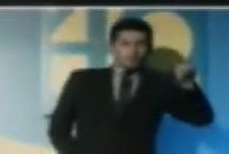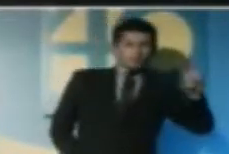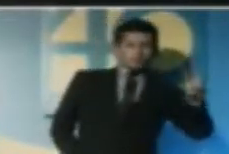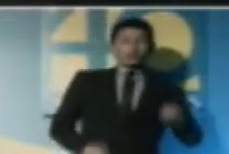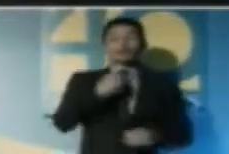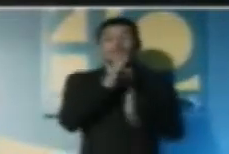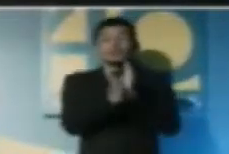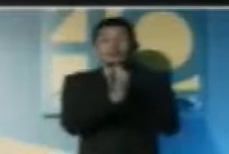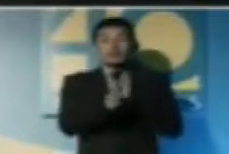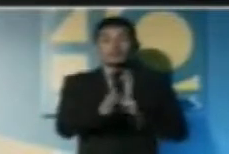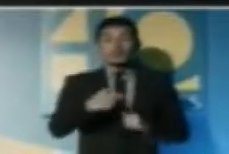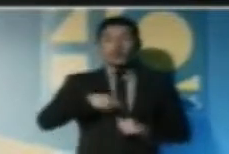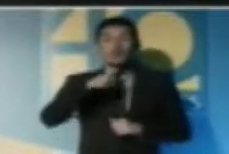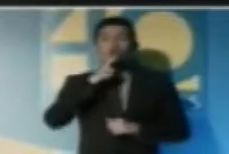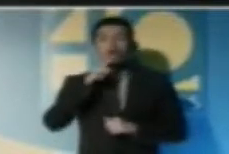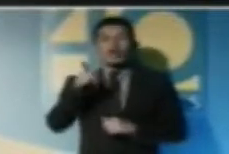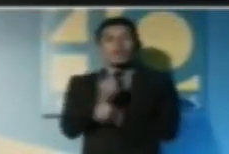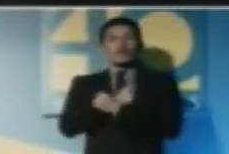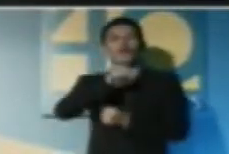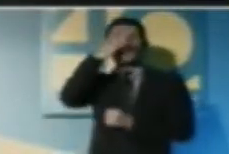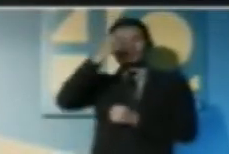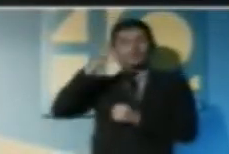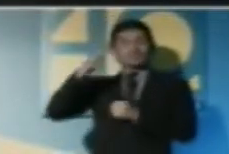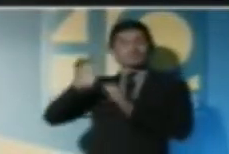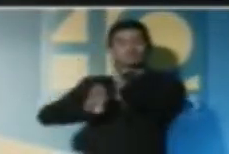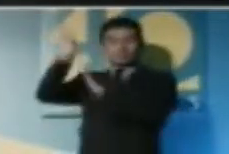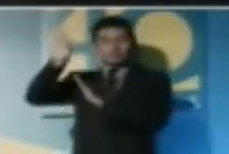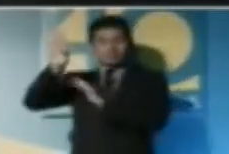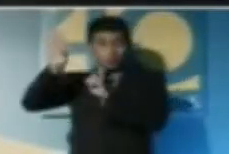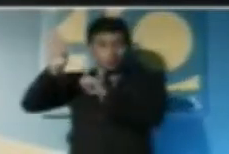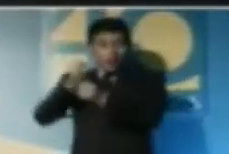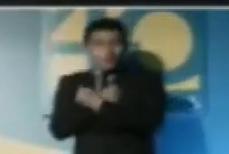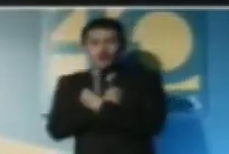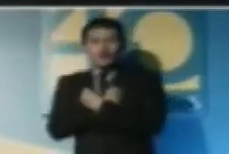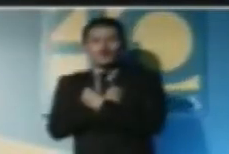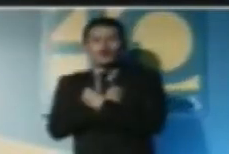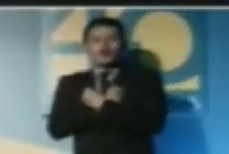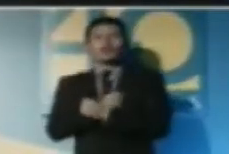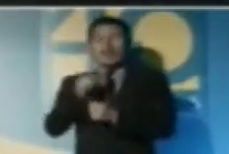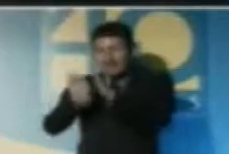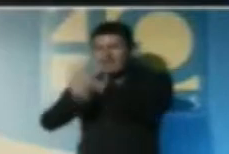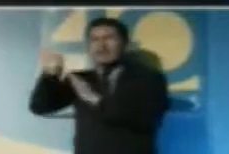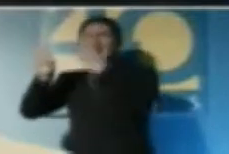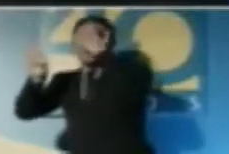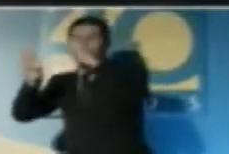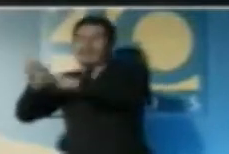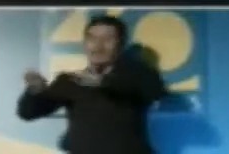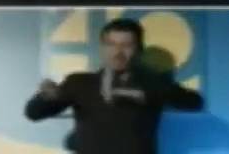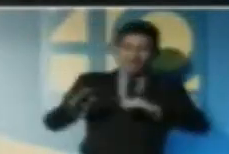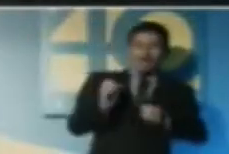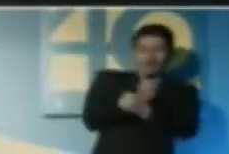a Roma no la quisieron porque fue grande. Al contrario, fue grande porque la quisieron.